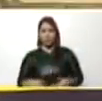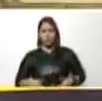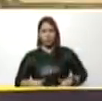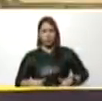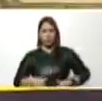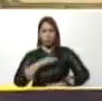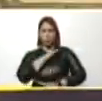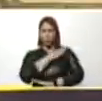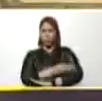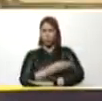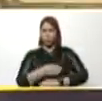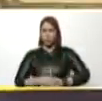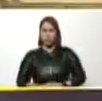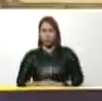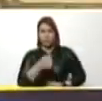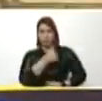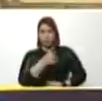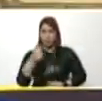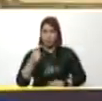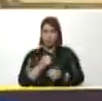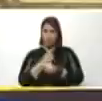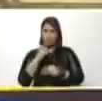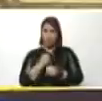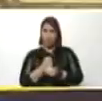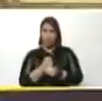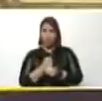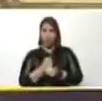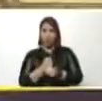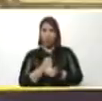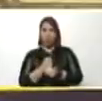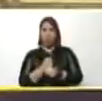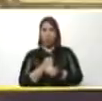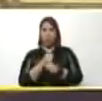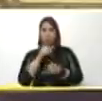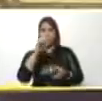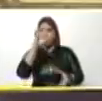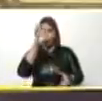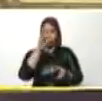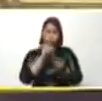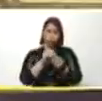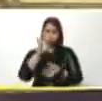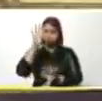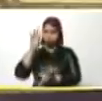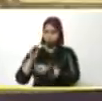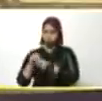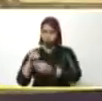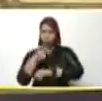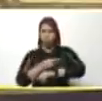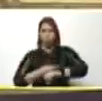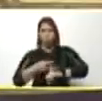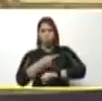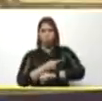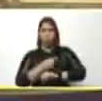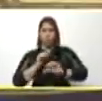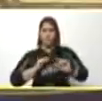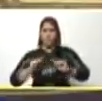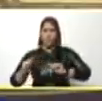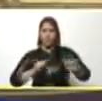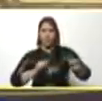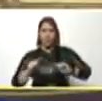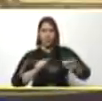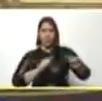intensas. Cada sesión, bueno, resume horas y horas de preparación técnica,